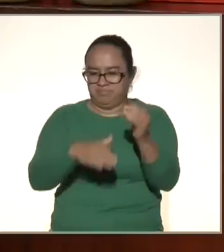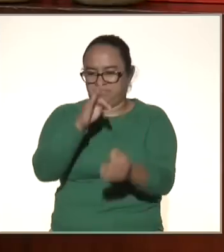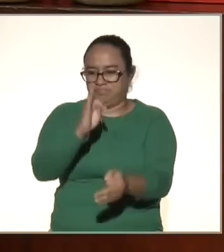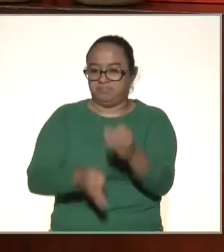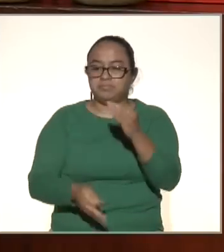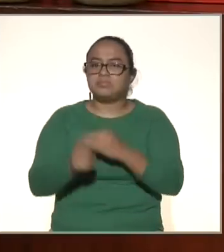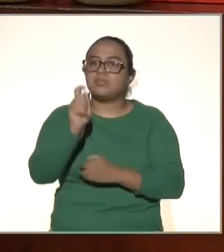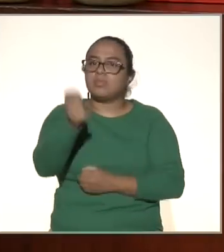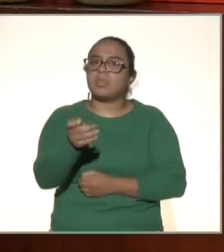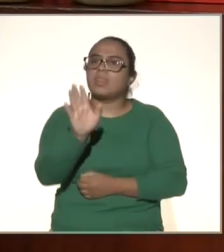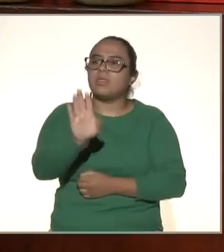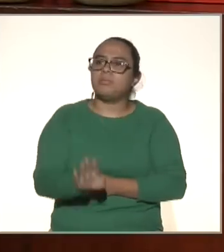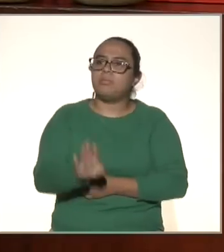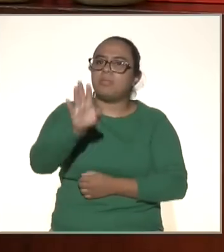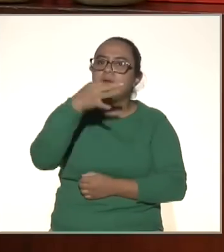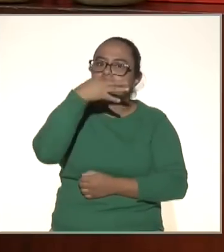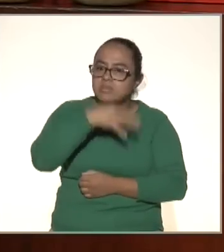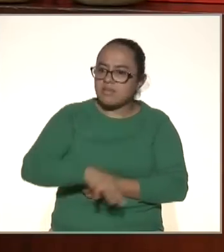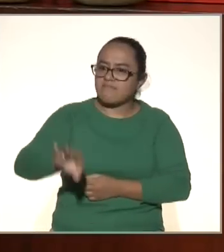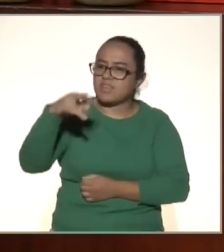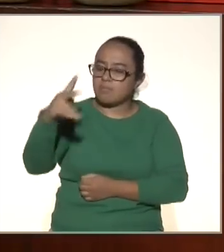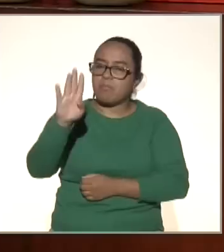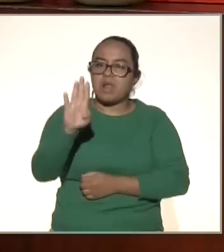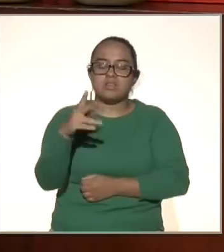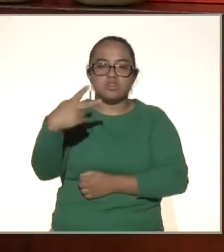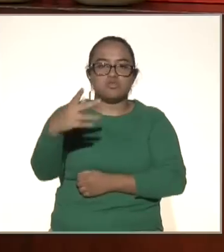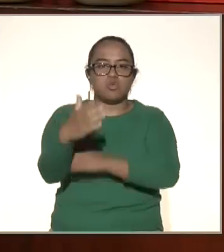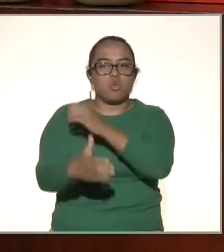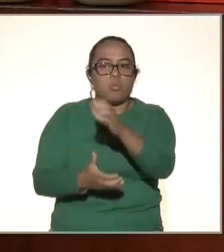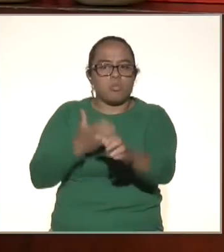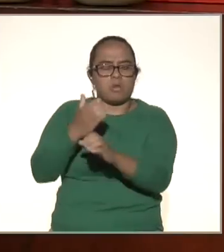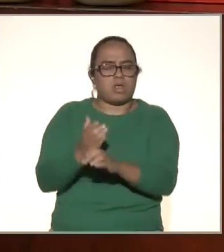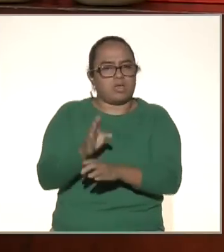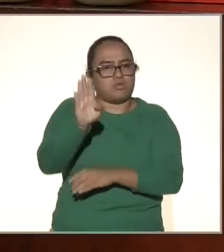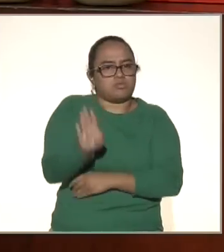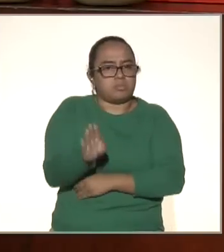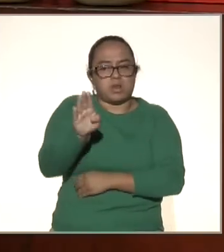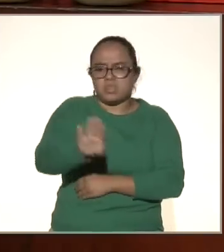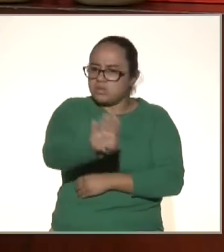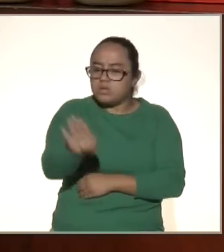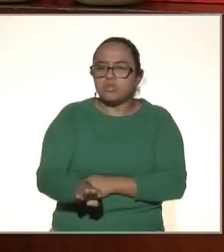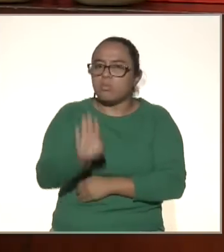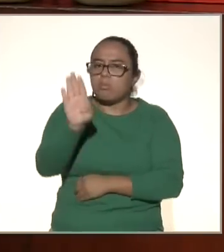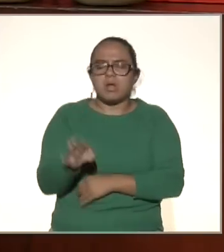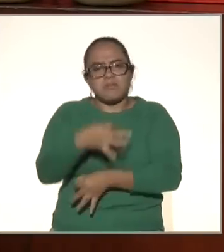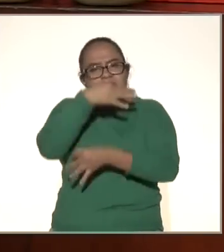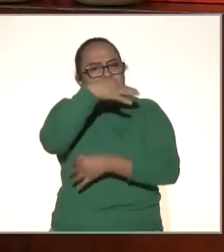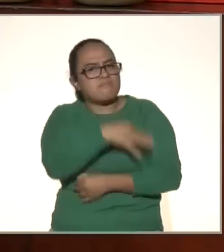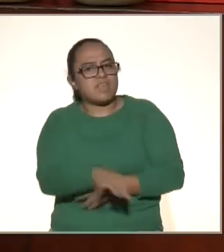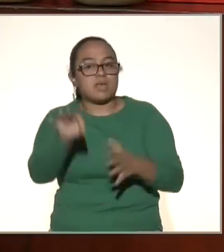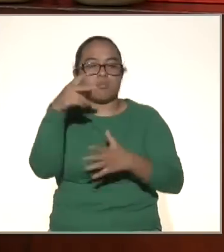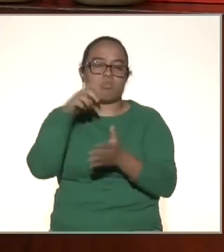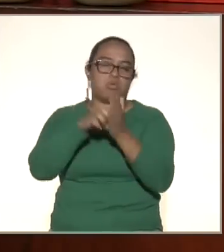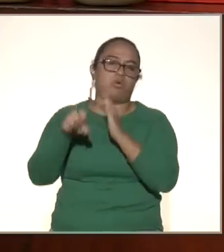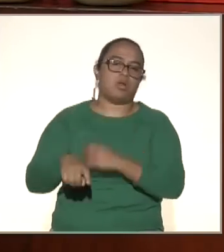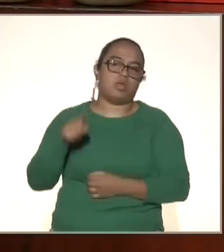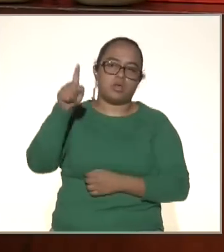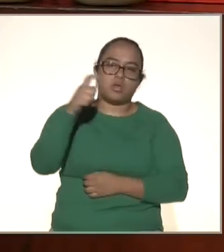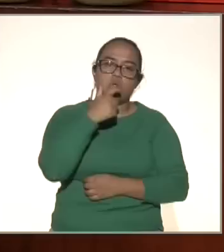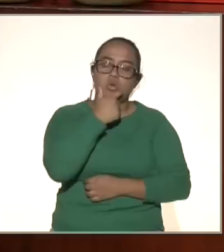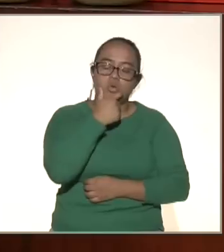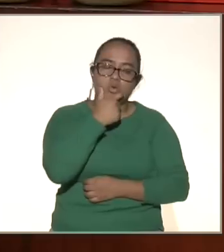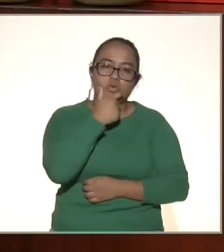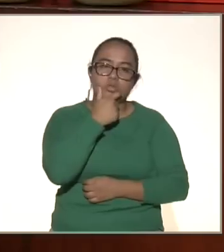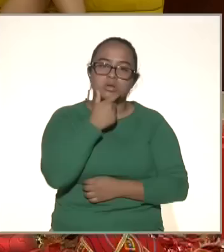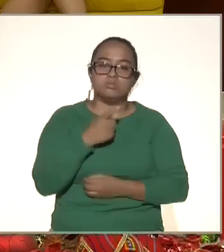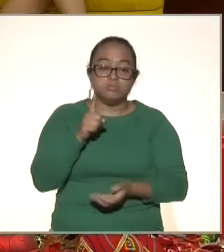como una celebración de su vida, no de su muerte. ¿Sí? Los ingleses, por ejemplo, son